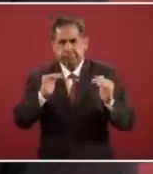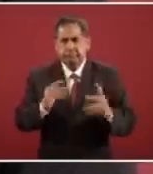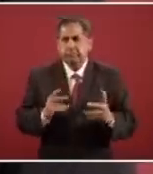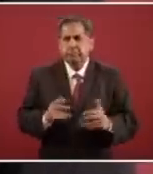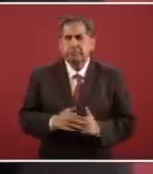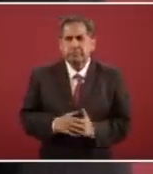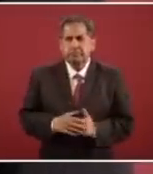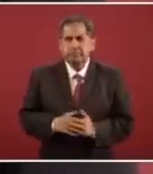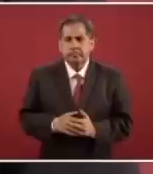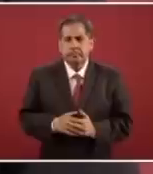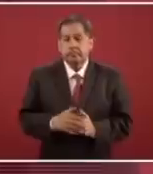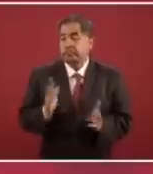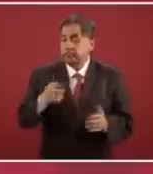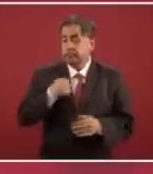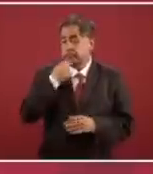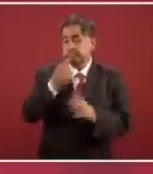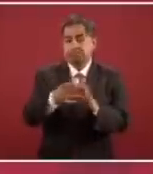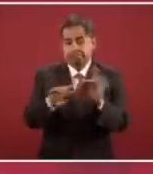Ahora ya les puedo contar